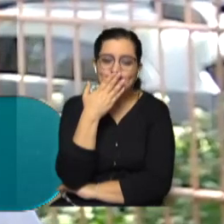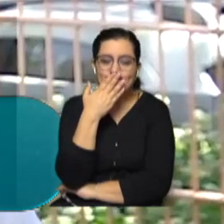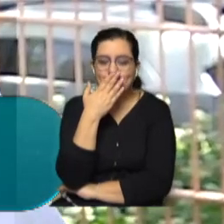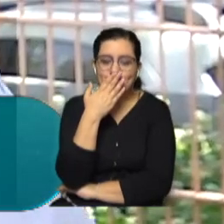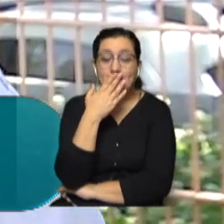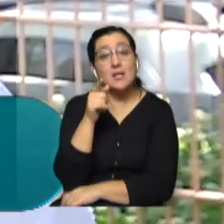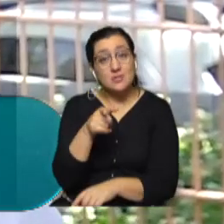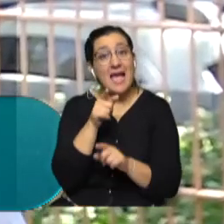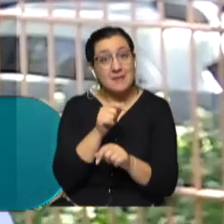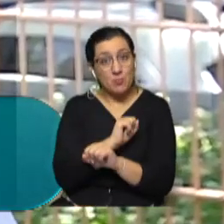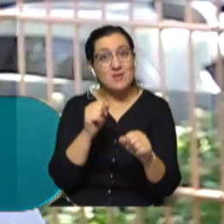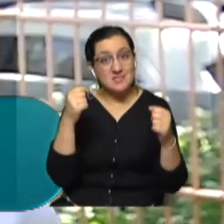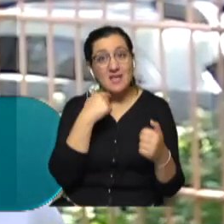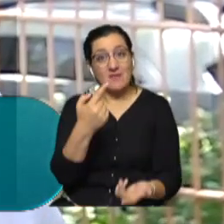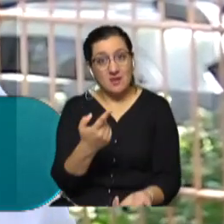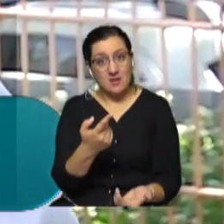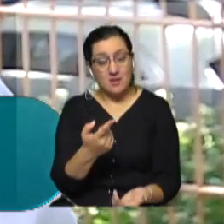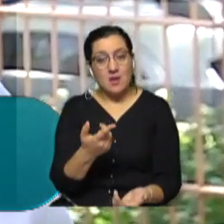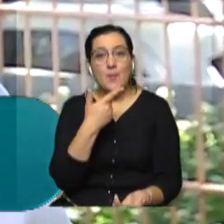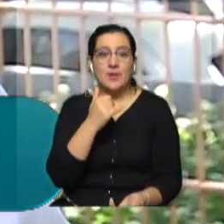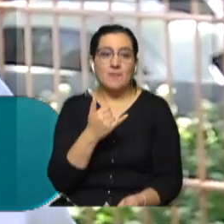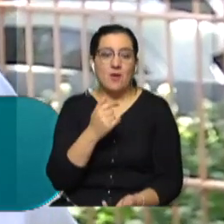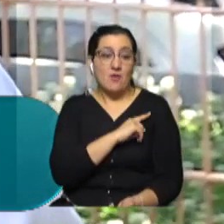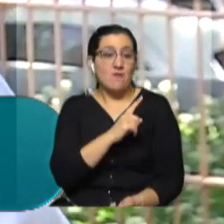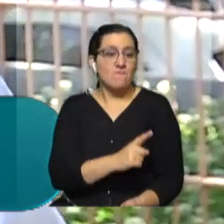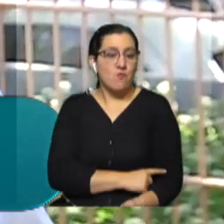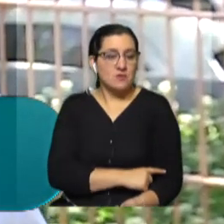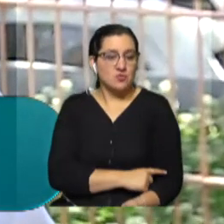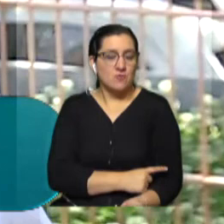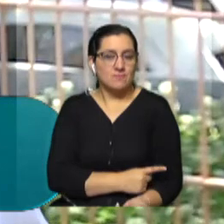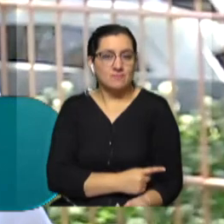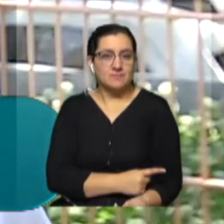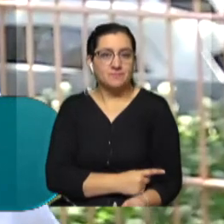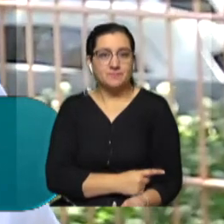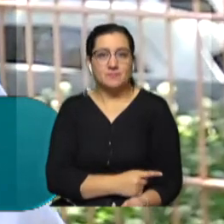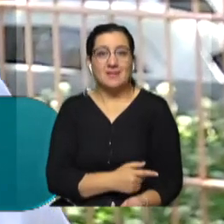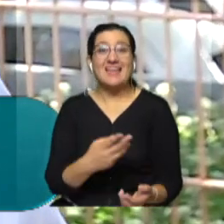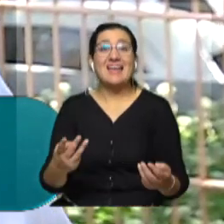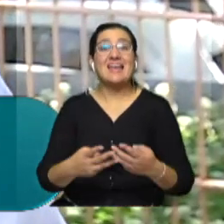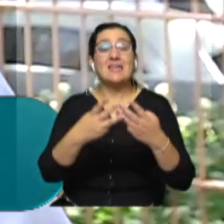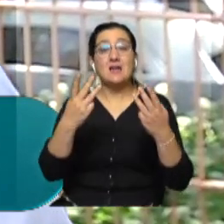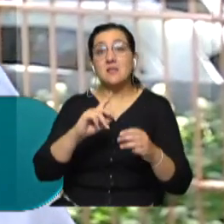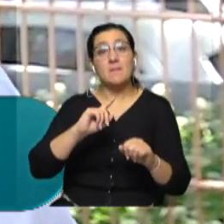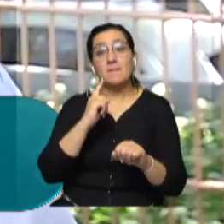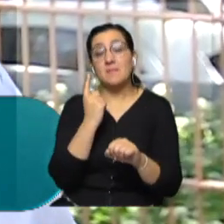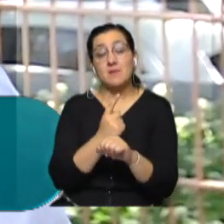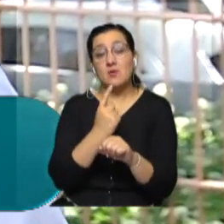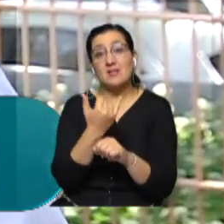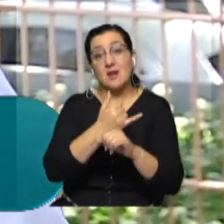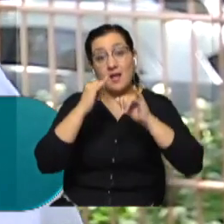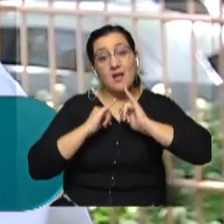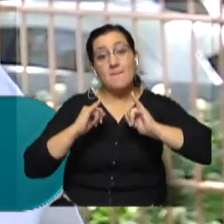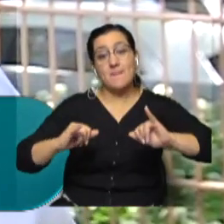sentido? Está lo que vos decís, puede haber un esfuerzo de reforzamiento que en general es el principal refuerzo que tienen las